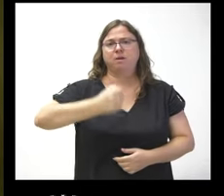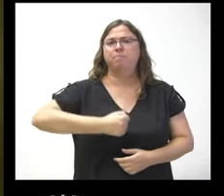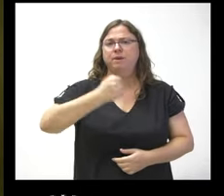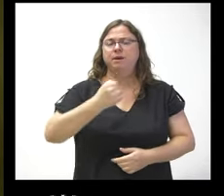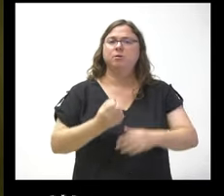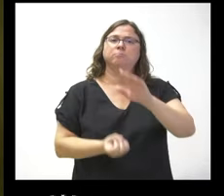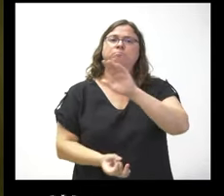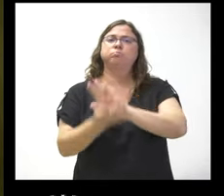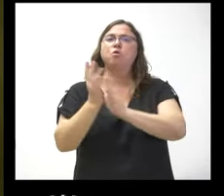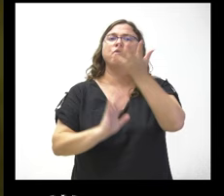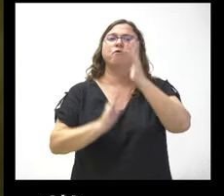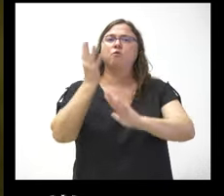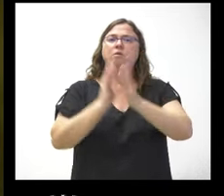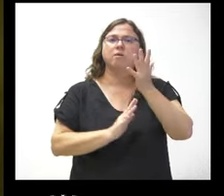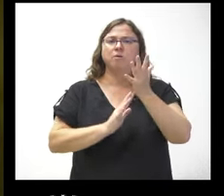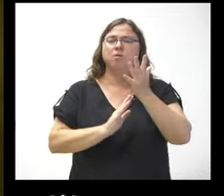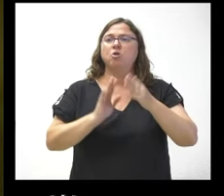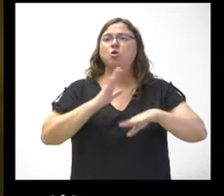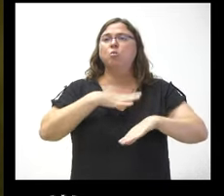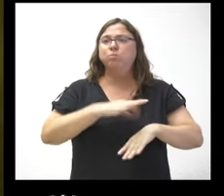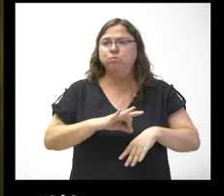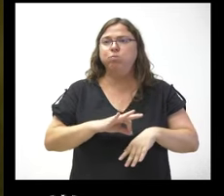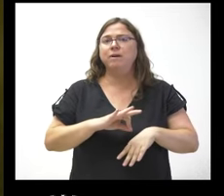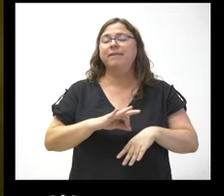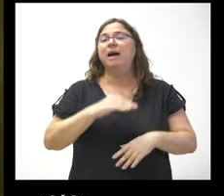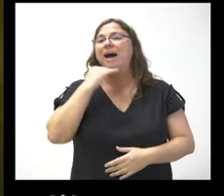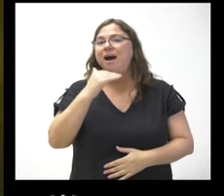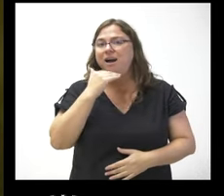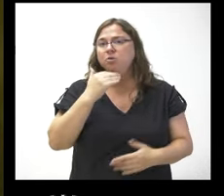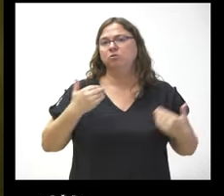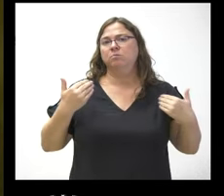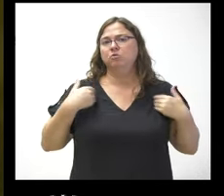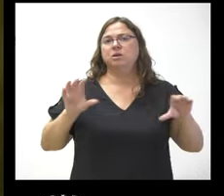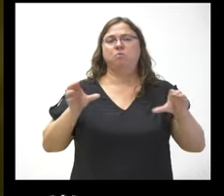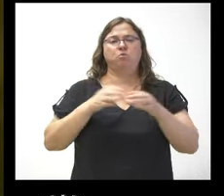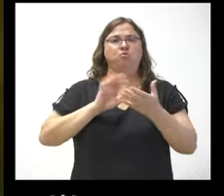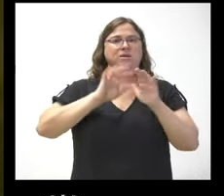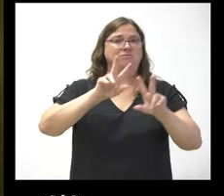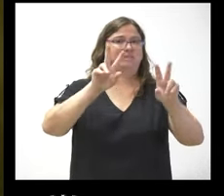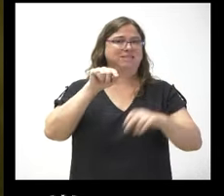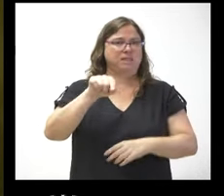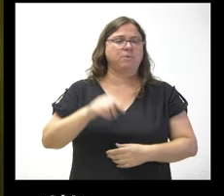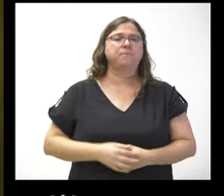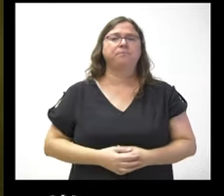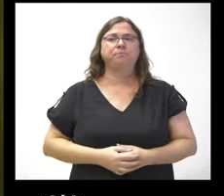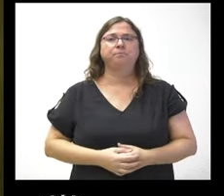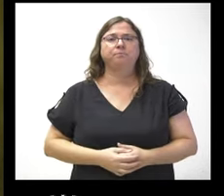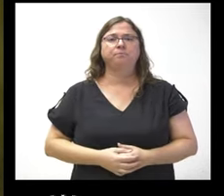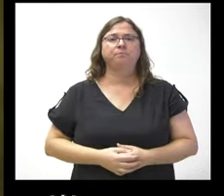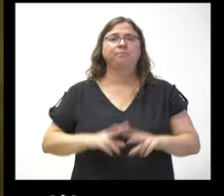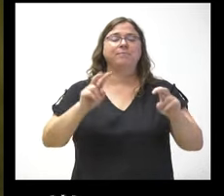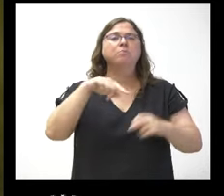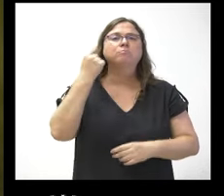de ese incendio que es lo que haya podido hacer o o tiene pensado hacer la junta de Castilla y León en este en este caso concreto de de